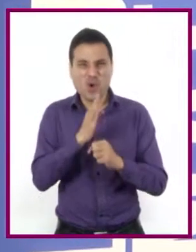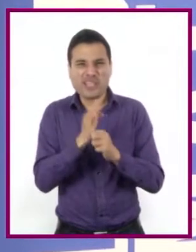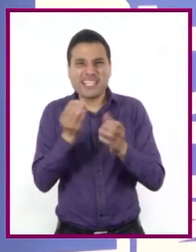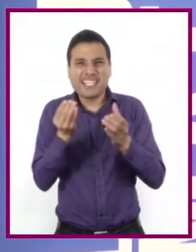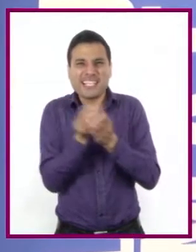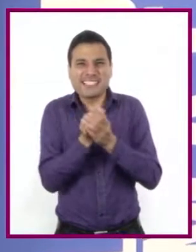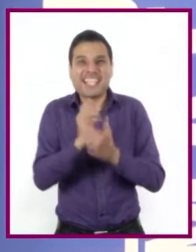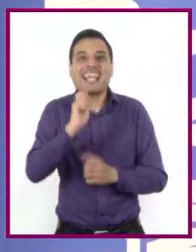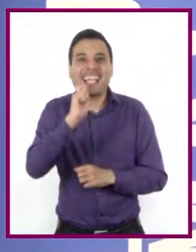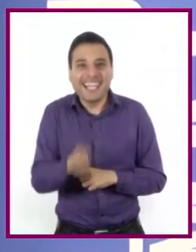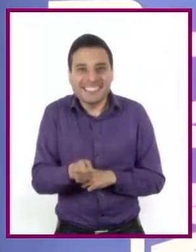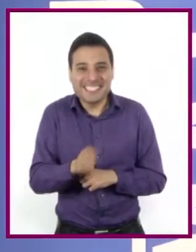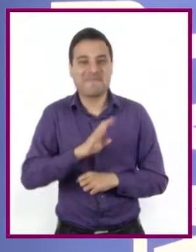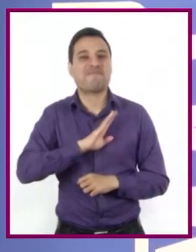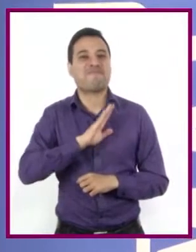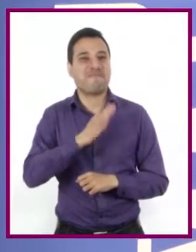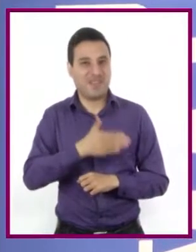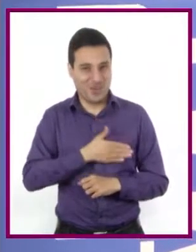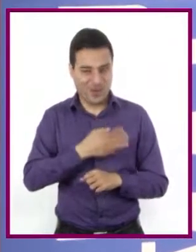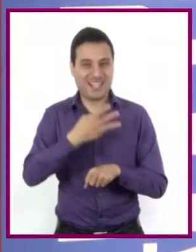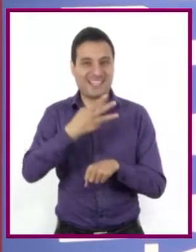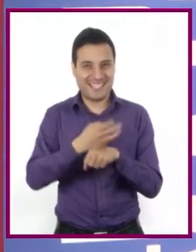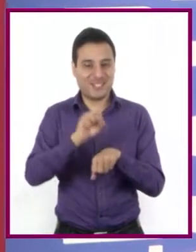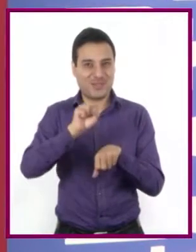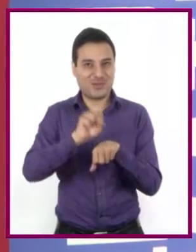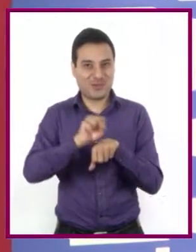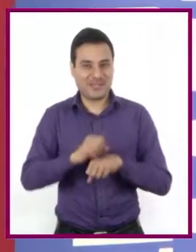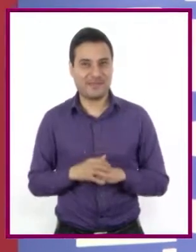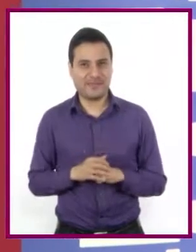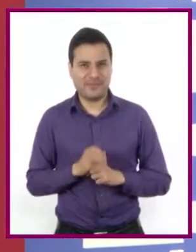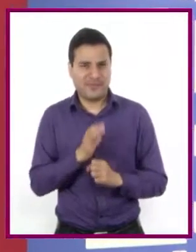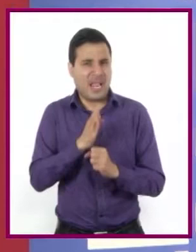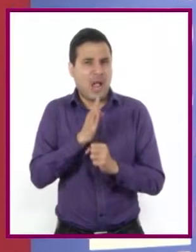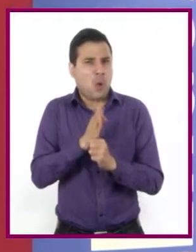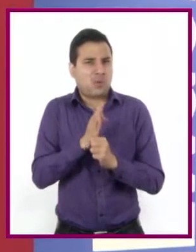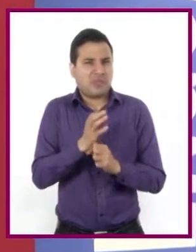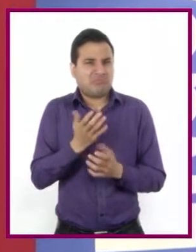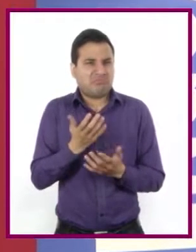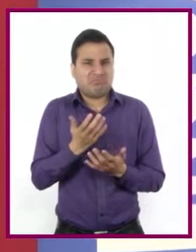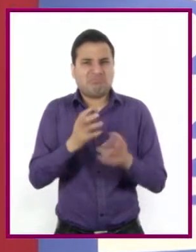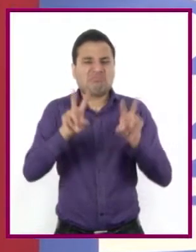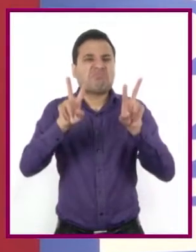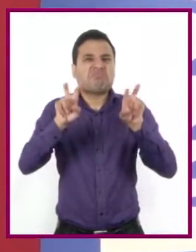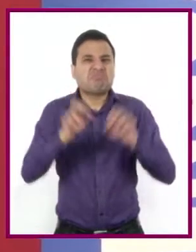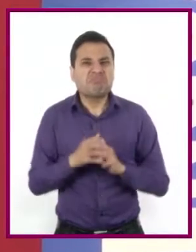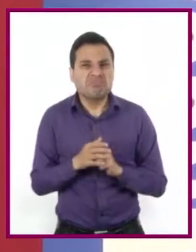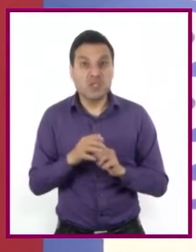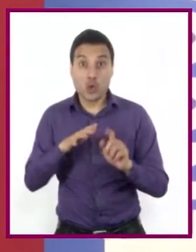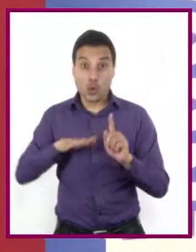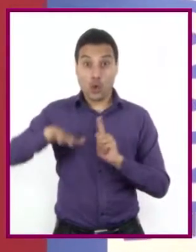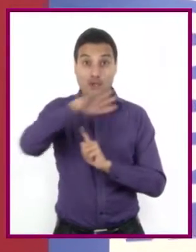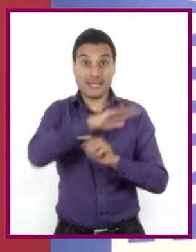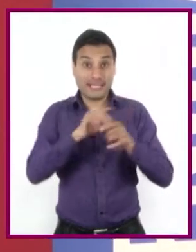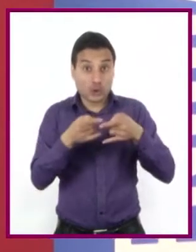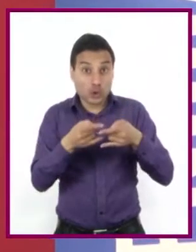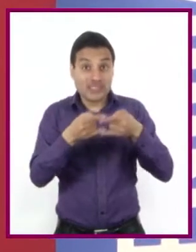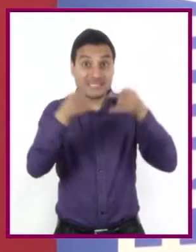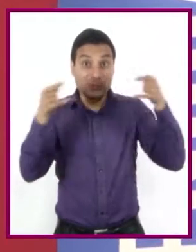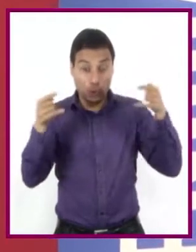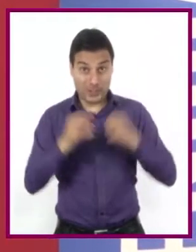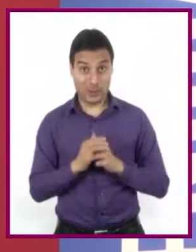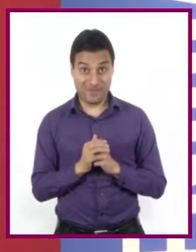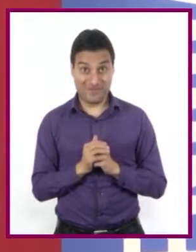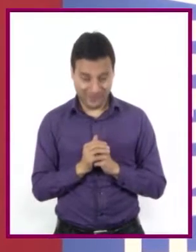más de Lengua Materna 3. En esta ocasión nos acercaremos a reconocer cómo el contexto histórico de la autora o